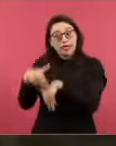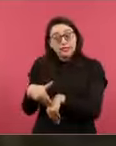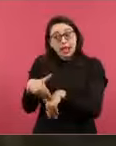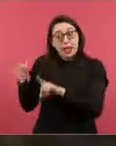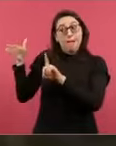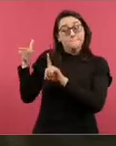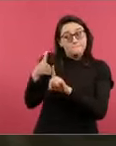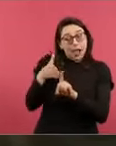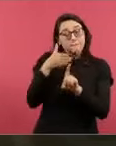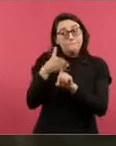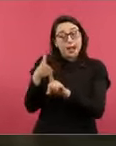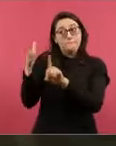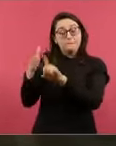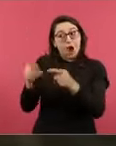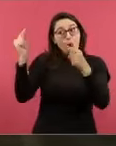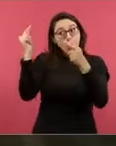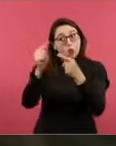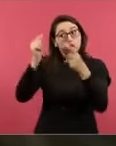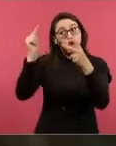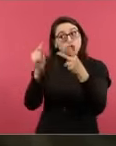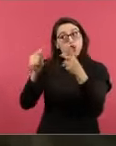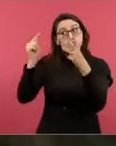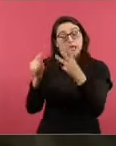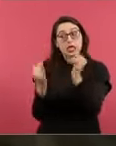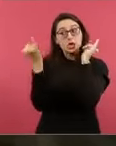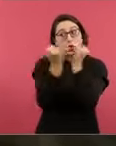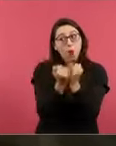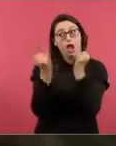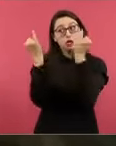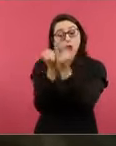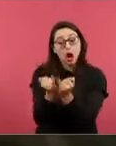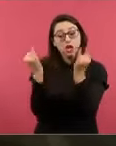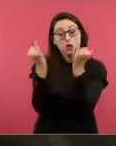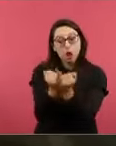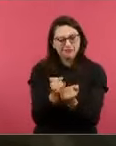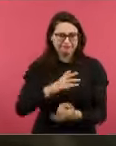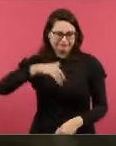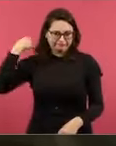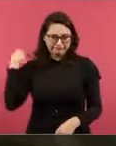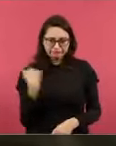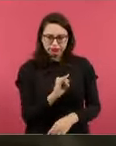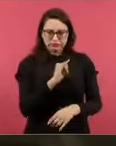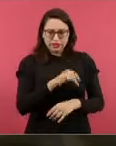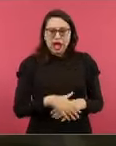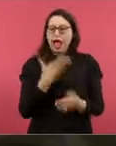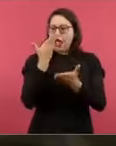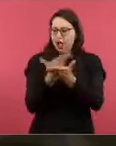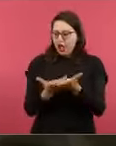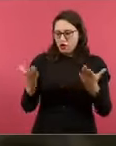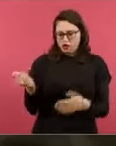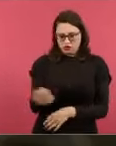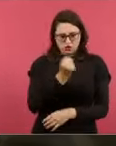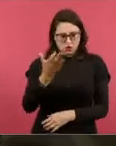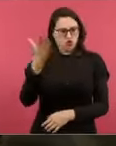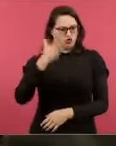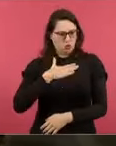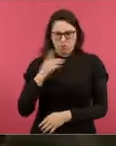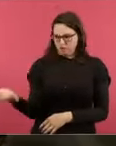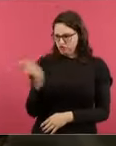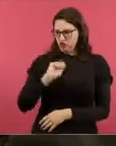pasito. No, por fortuna, ahora el pasito lo defino yo, junto con mis compañeros, con los padres de